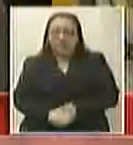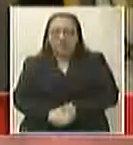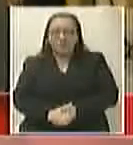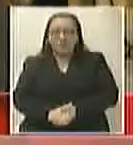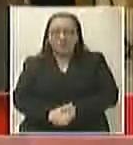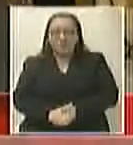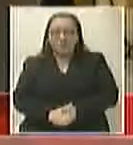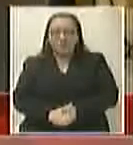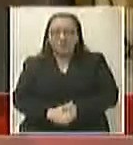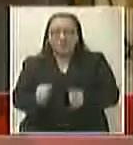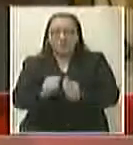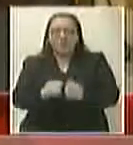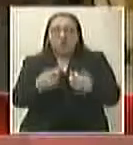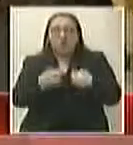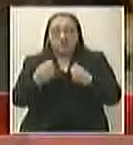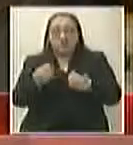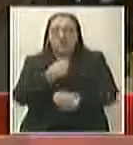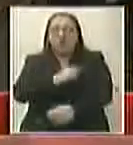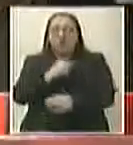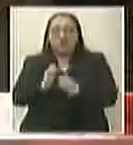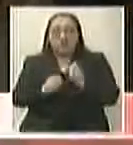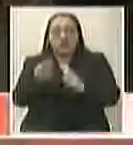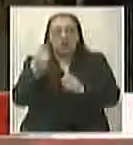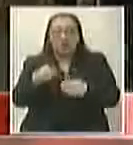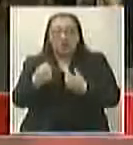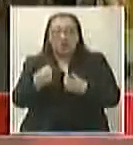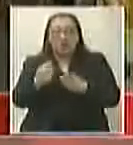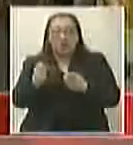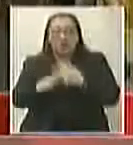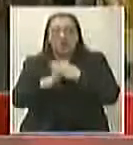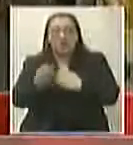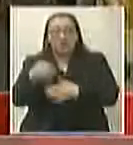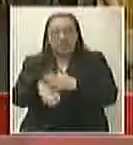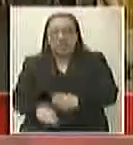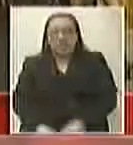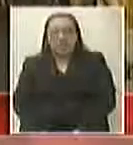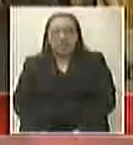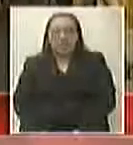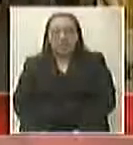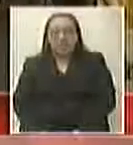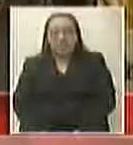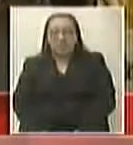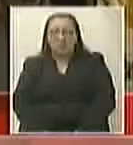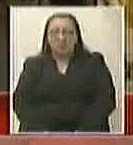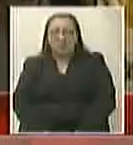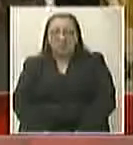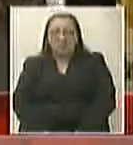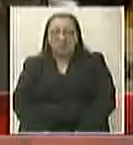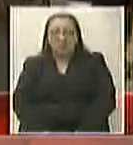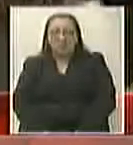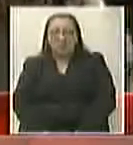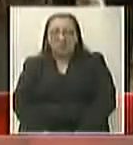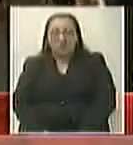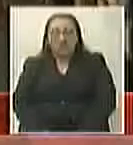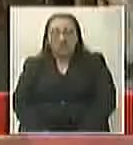se refiere a la moción, al pedido de facultad del Poder Ejecutivo para en materia de defensa interior, ¿los ministros van a venir, van a explicar este tema? ¿Se deben